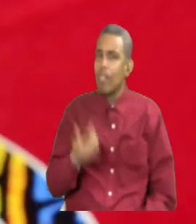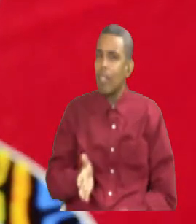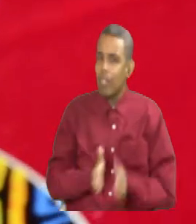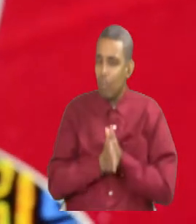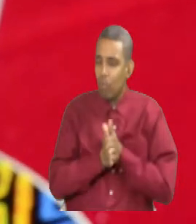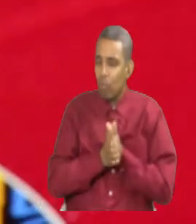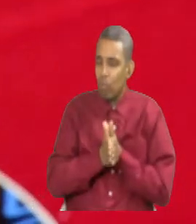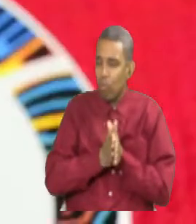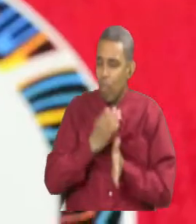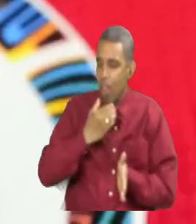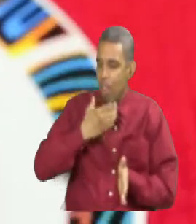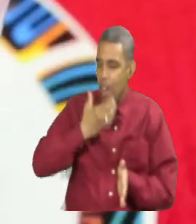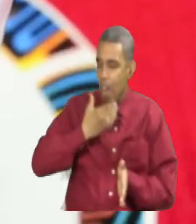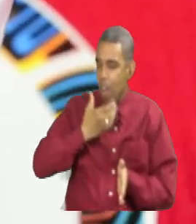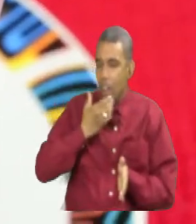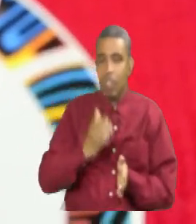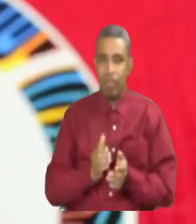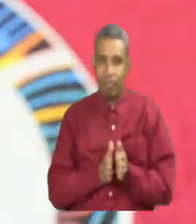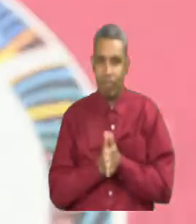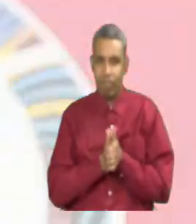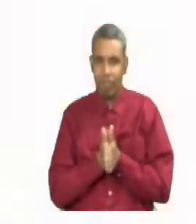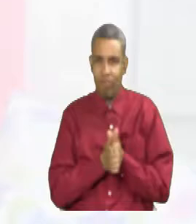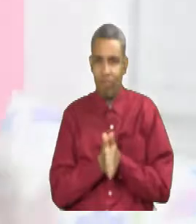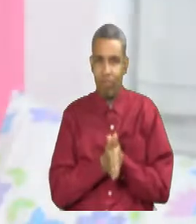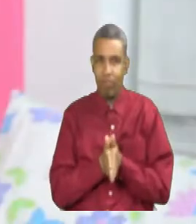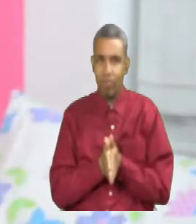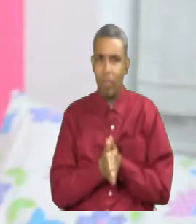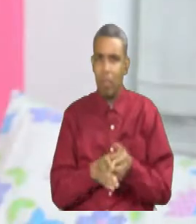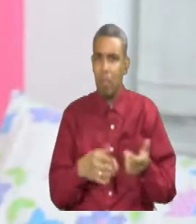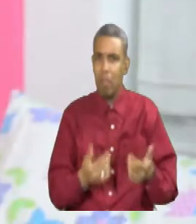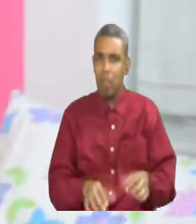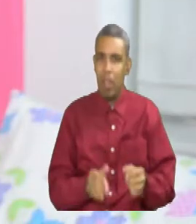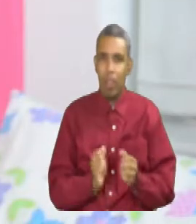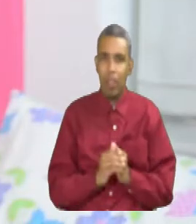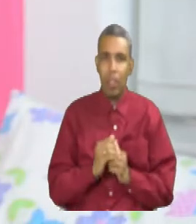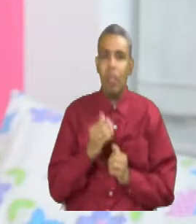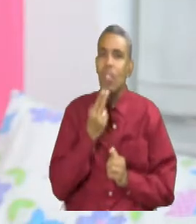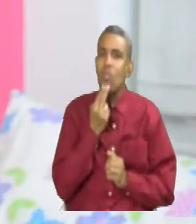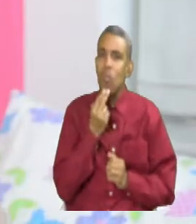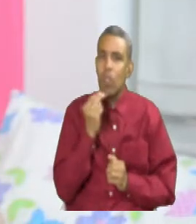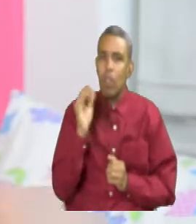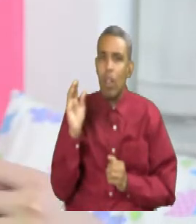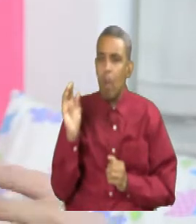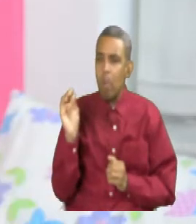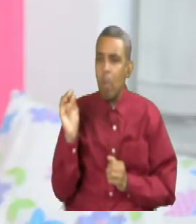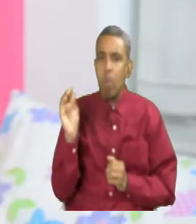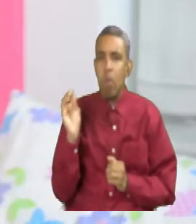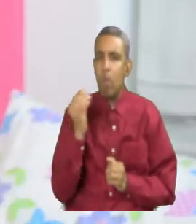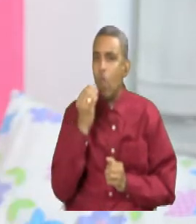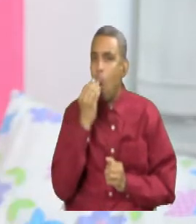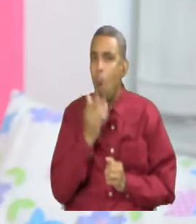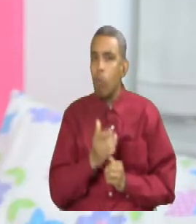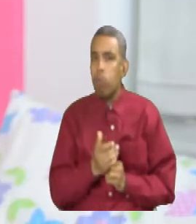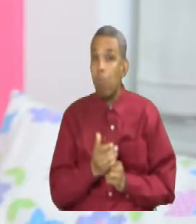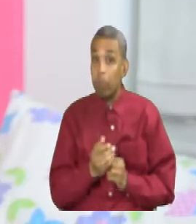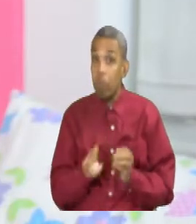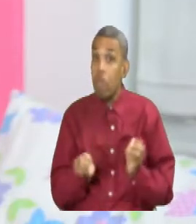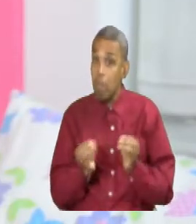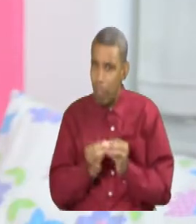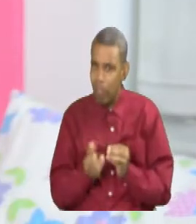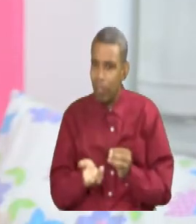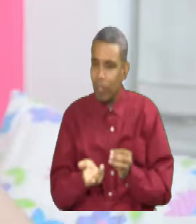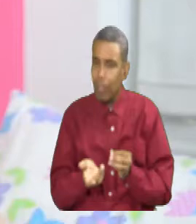y es un delicioso chocolate con masmelos. Y es como de esas bebidas que sirven para desestresarte y alegrarte el